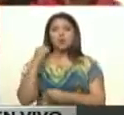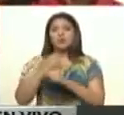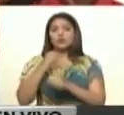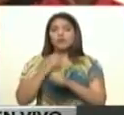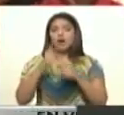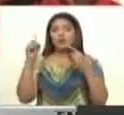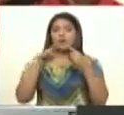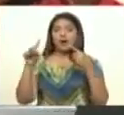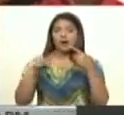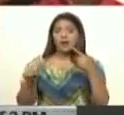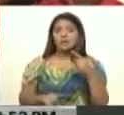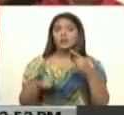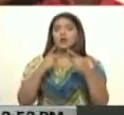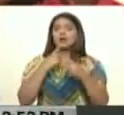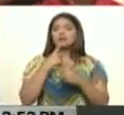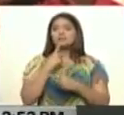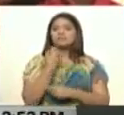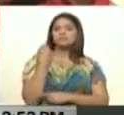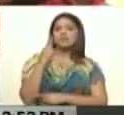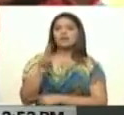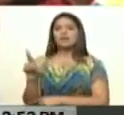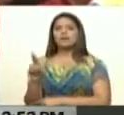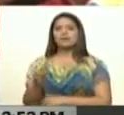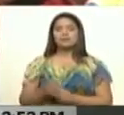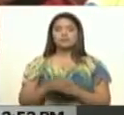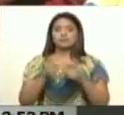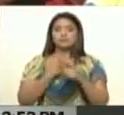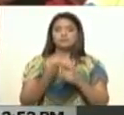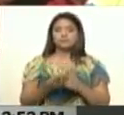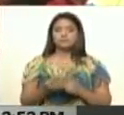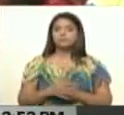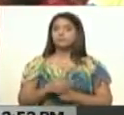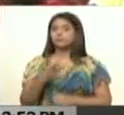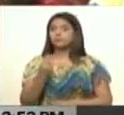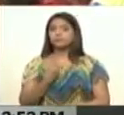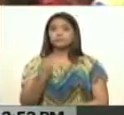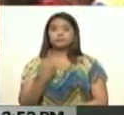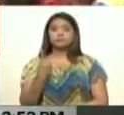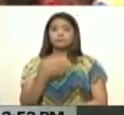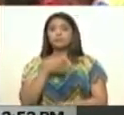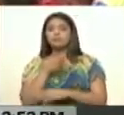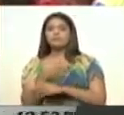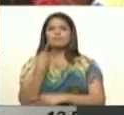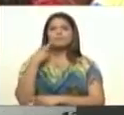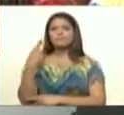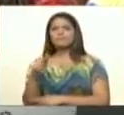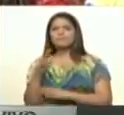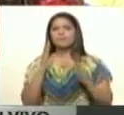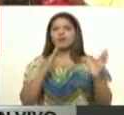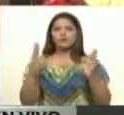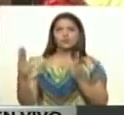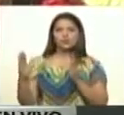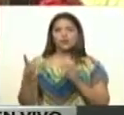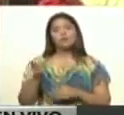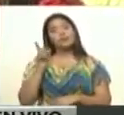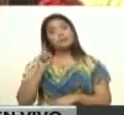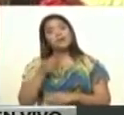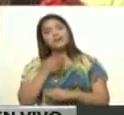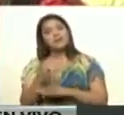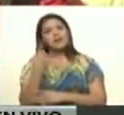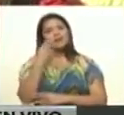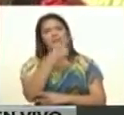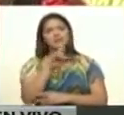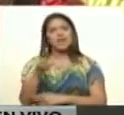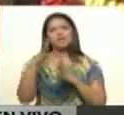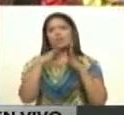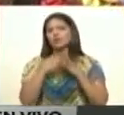eléctricos se han declarado en rebeldía. Y por eso no es solo ir hasta la rebeldía de las estructuras, no, también es ir a la rebeldía de